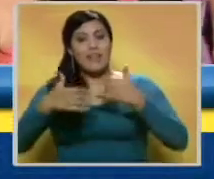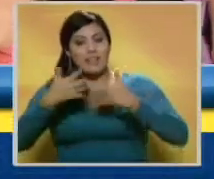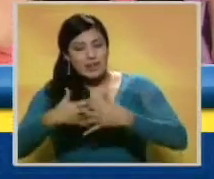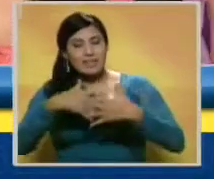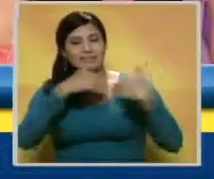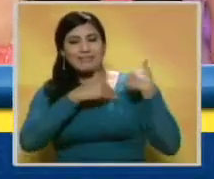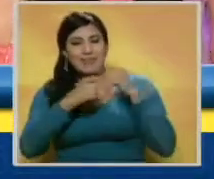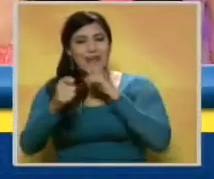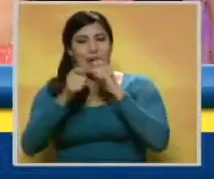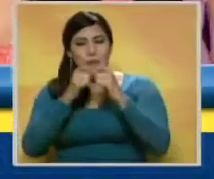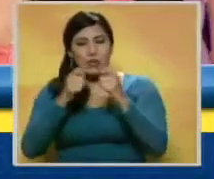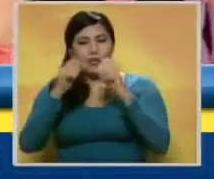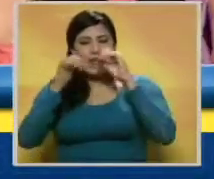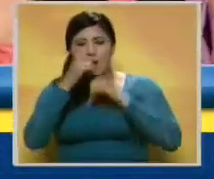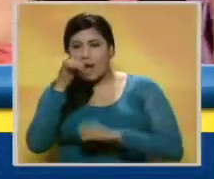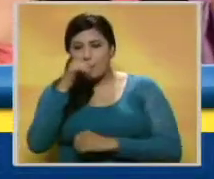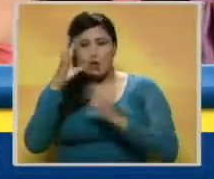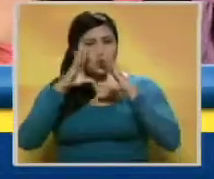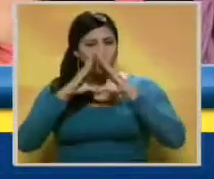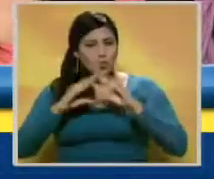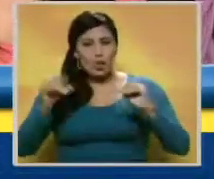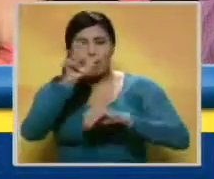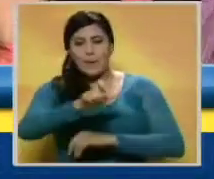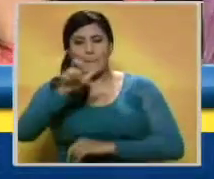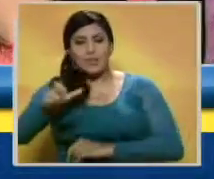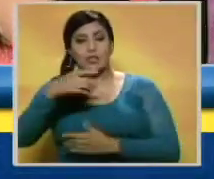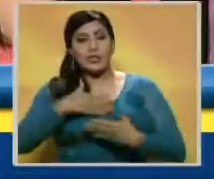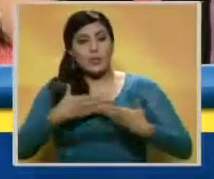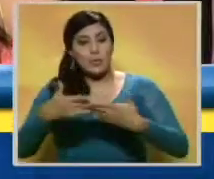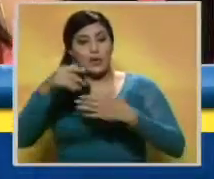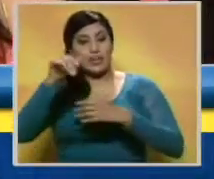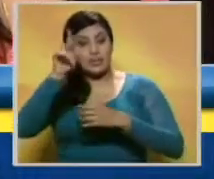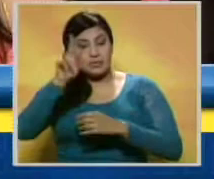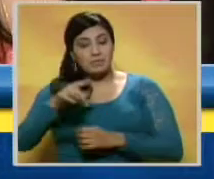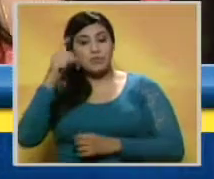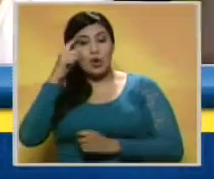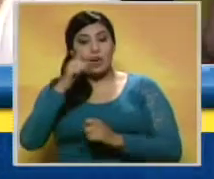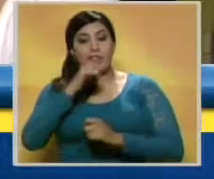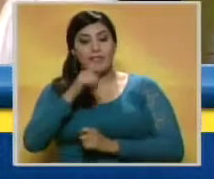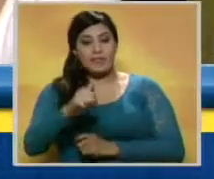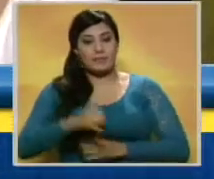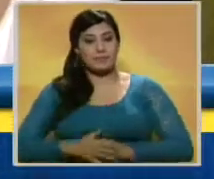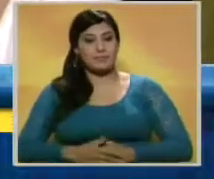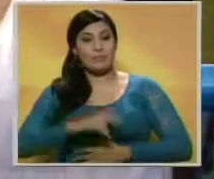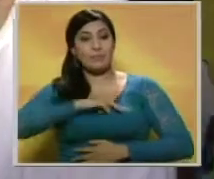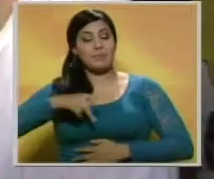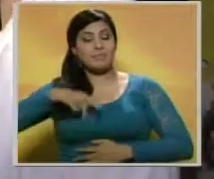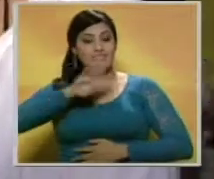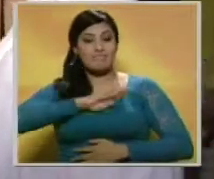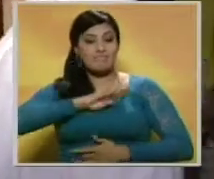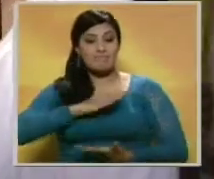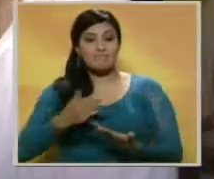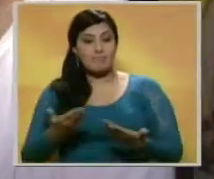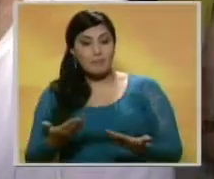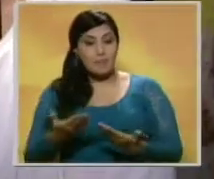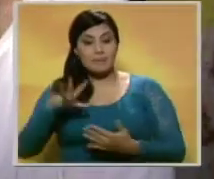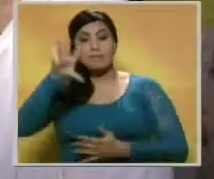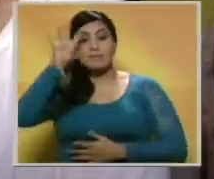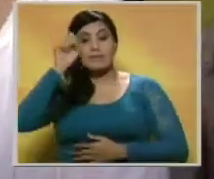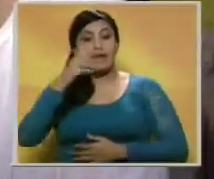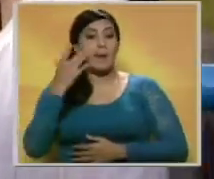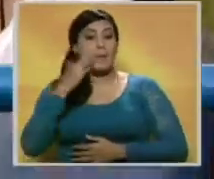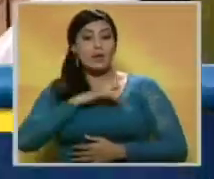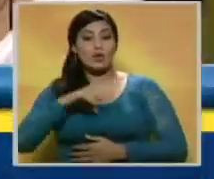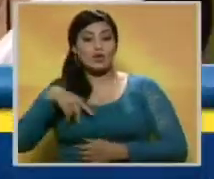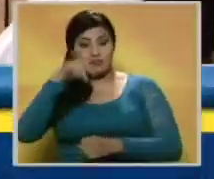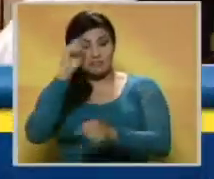productores, reporteros, camarógrafos, todas las personas que hacemos posible que salgan todas las emisiones. Tenemos que entender que nuestra